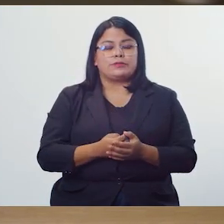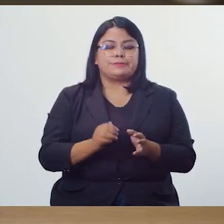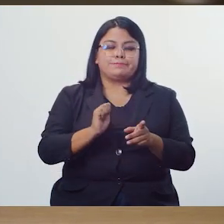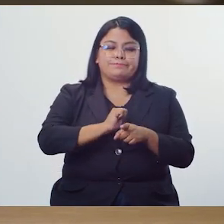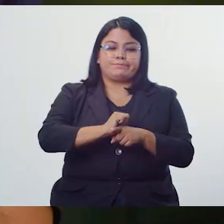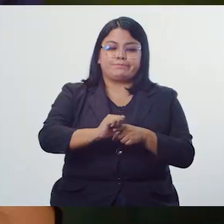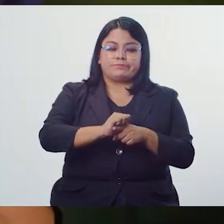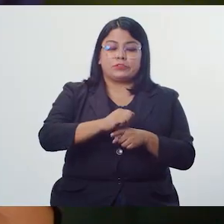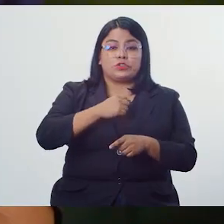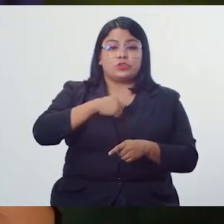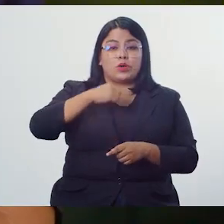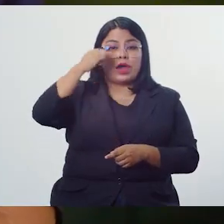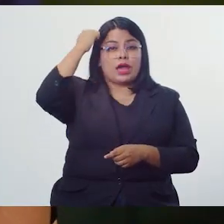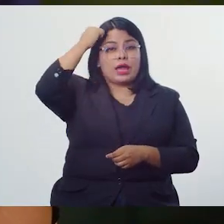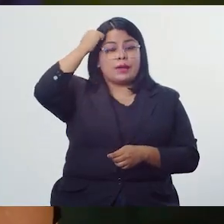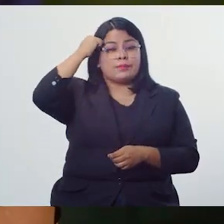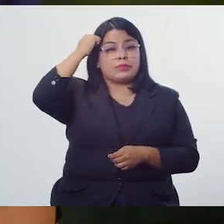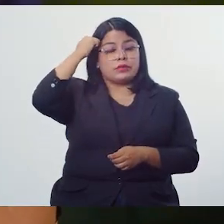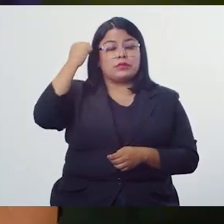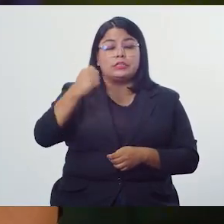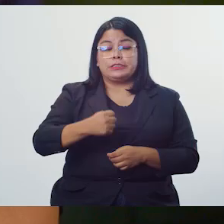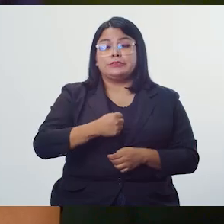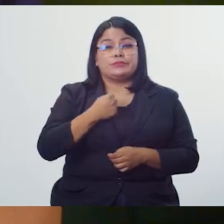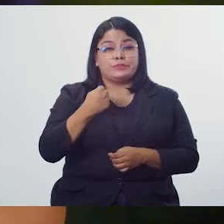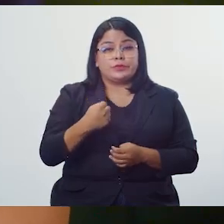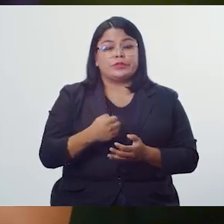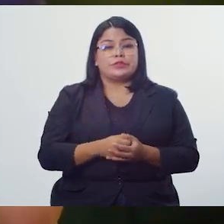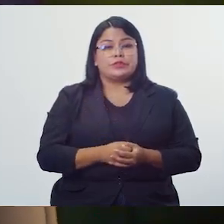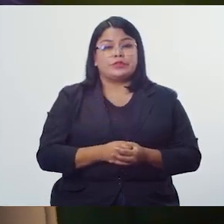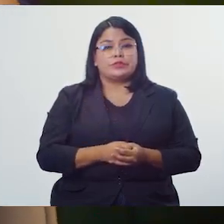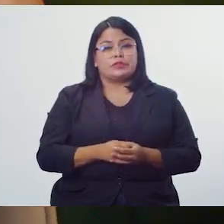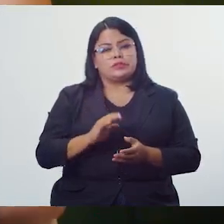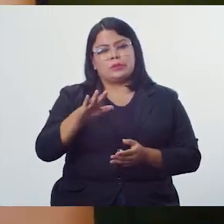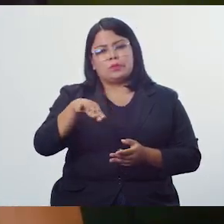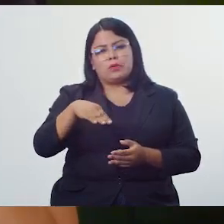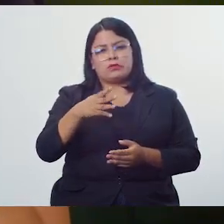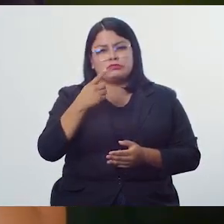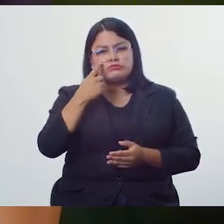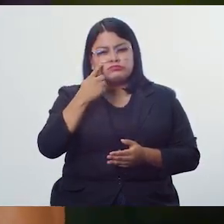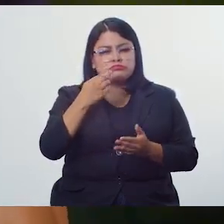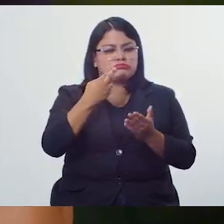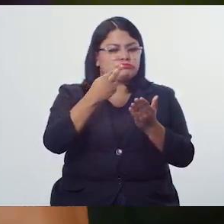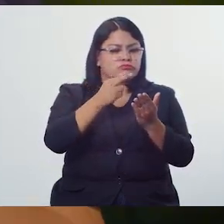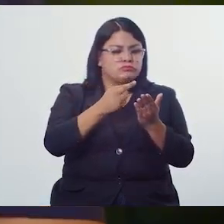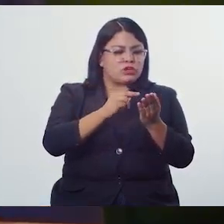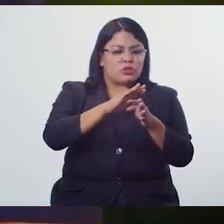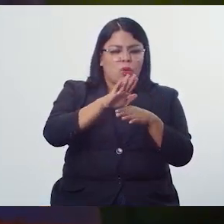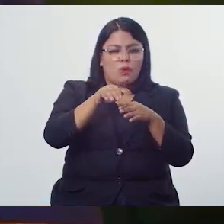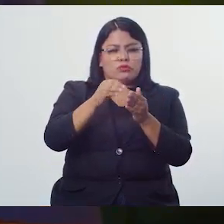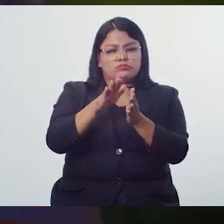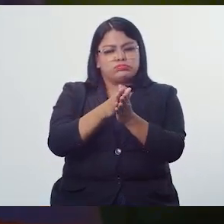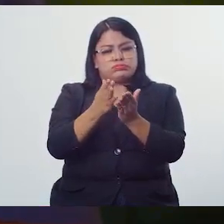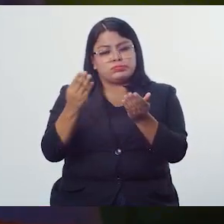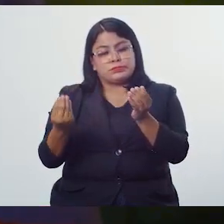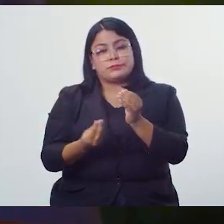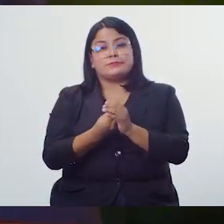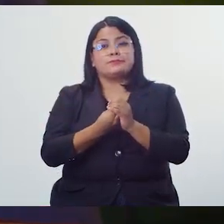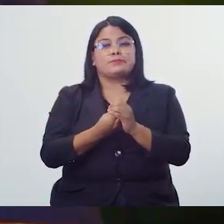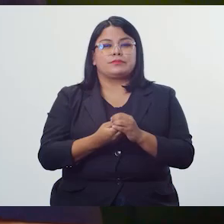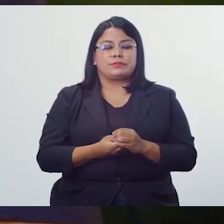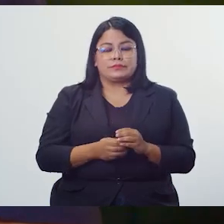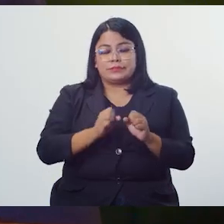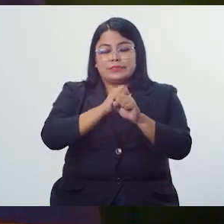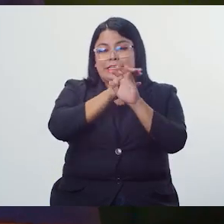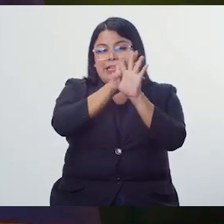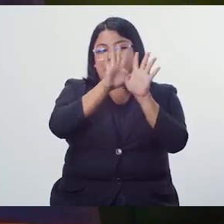de práctico, lo aprendido, lo cual también es muy importante luego de ver todas estas secciones que forman parte del libro de texto.